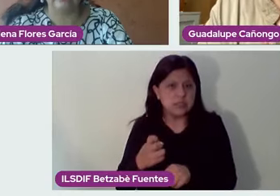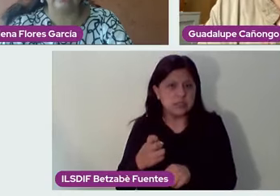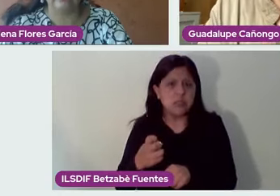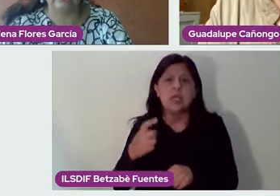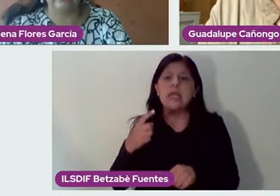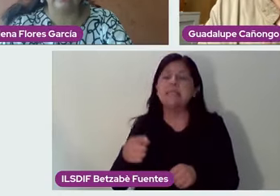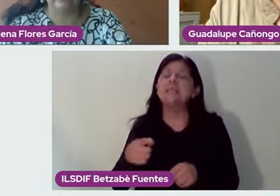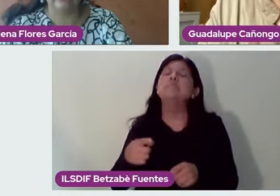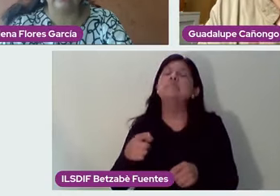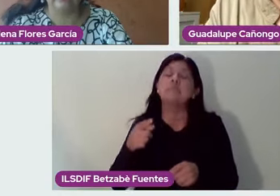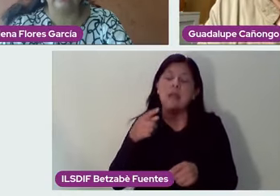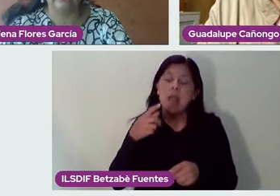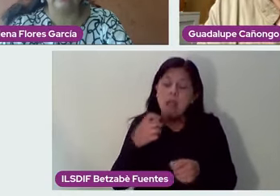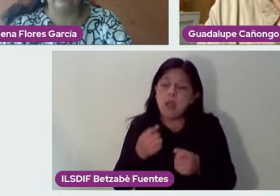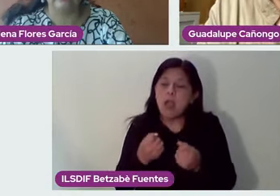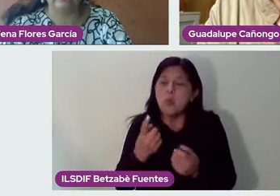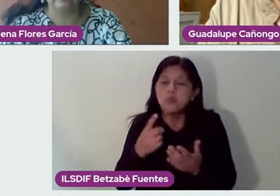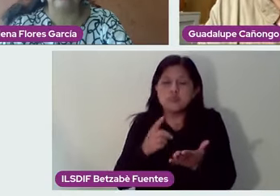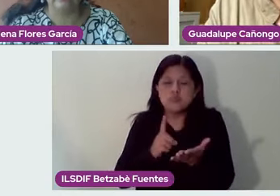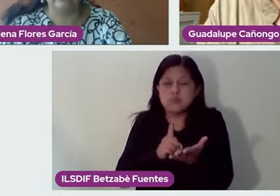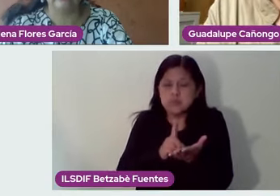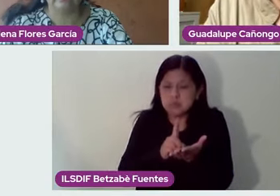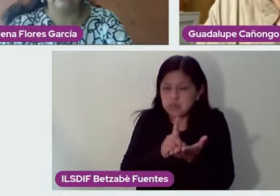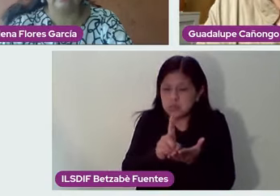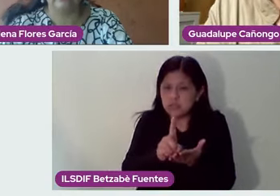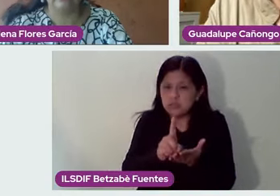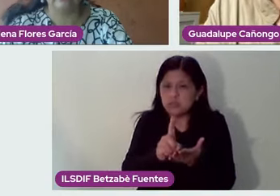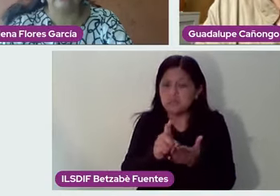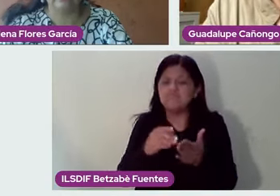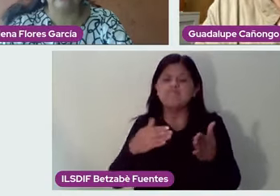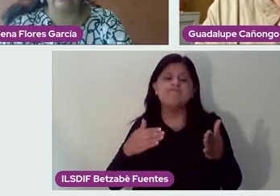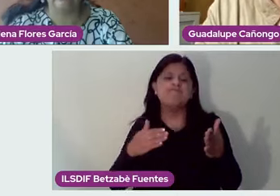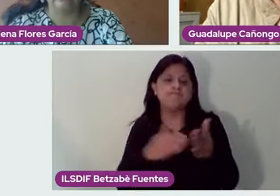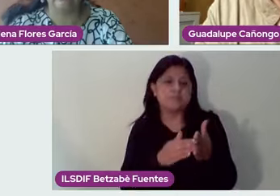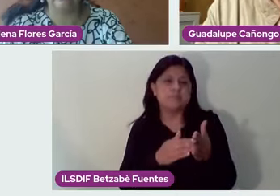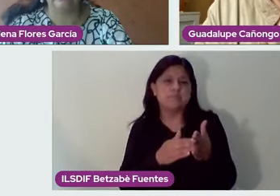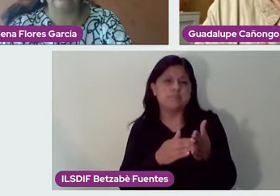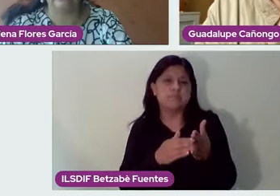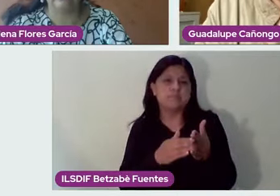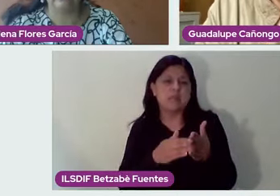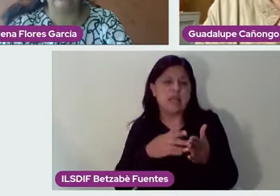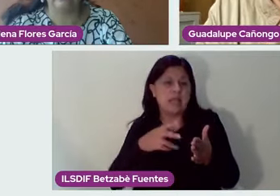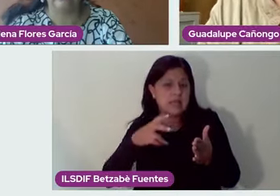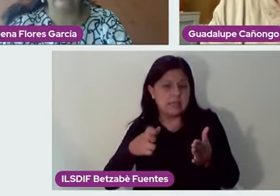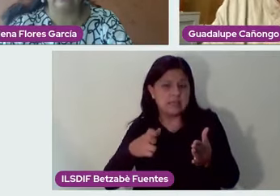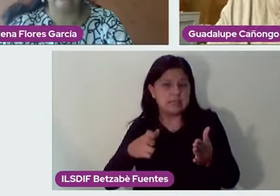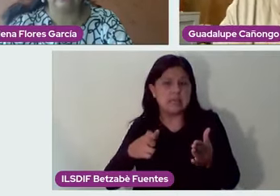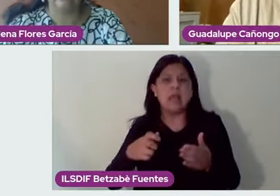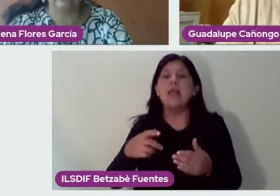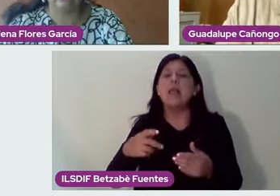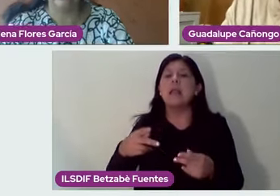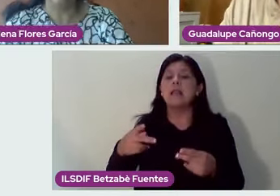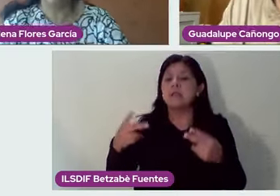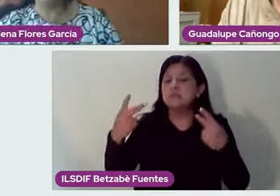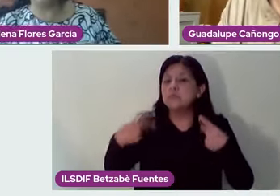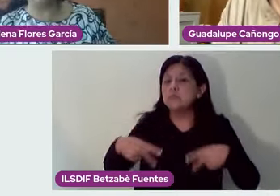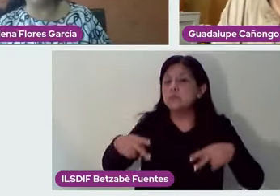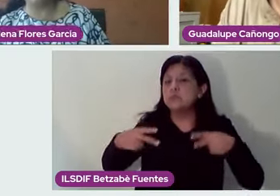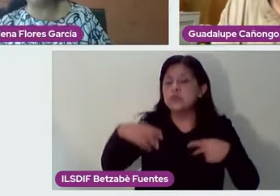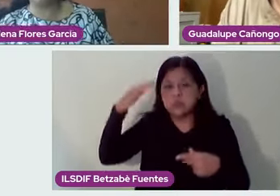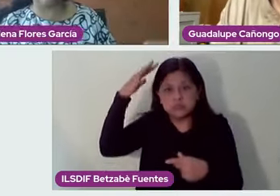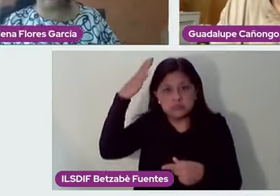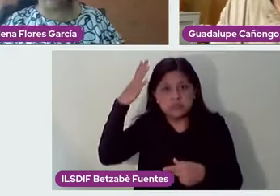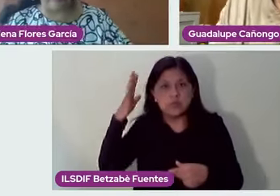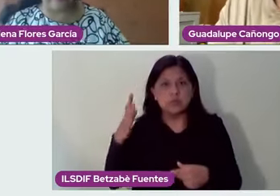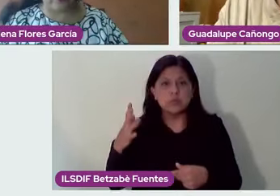negando el derecho genuino a un grupo poblacional, que en este caso es al grupo de las personas mayores.